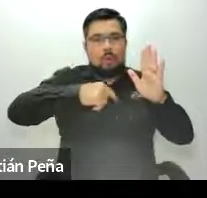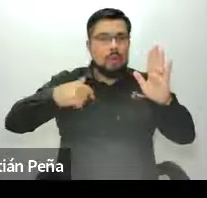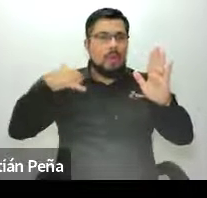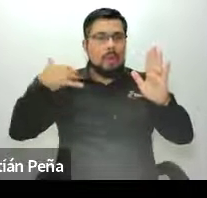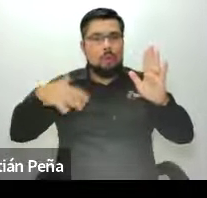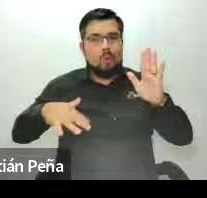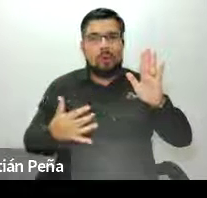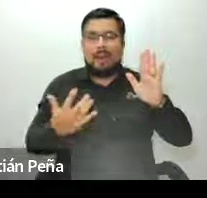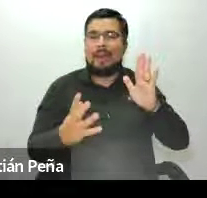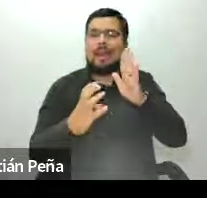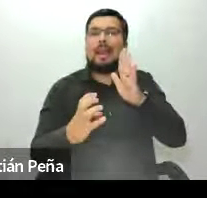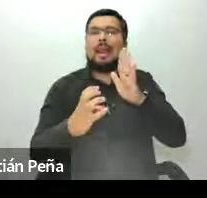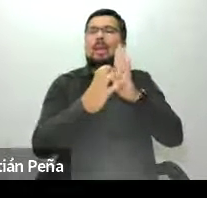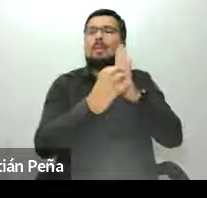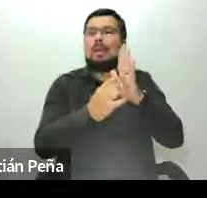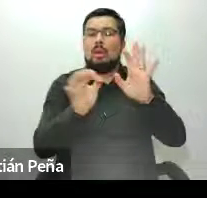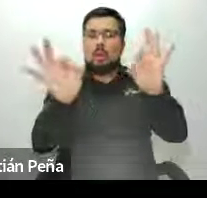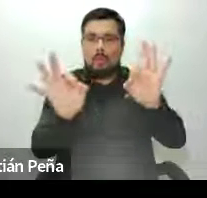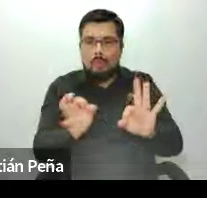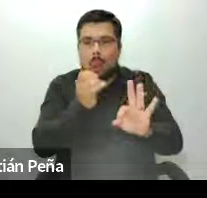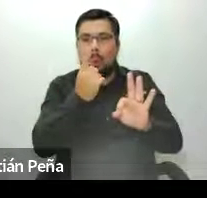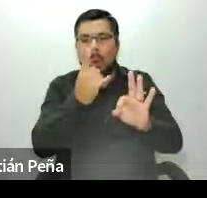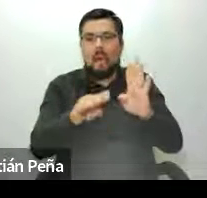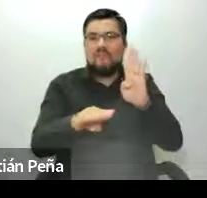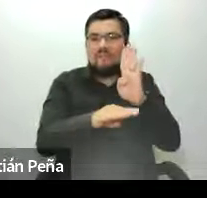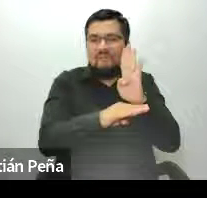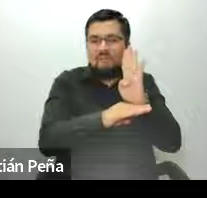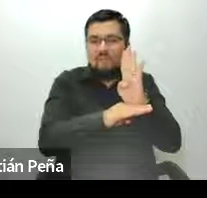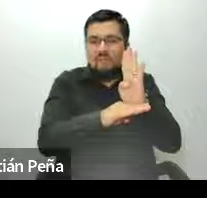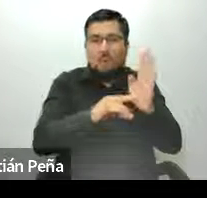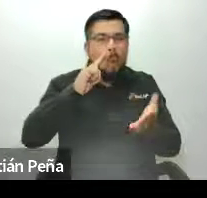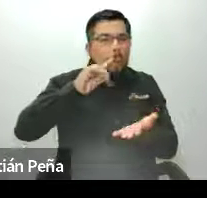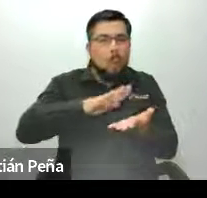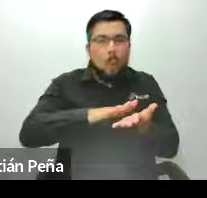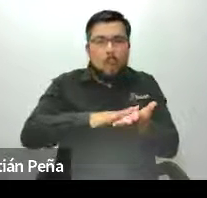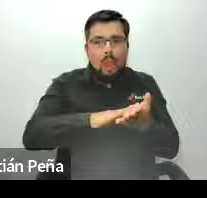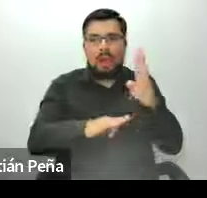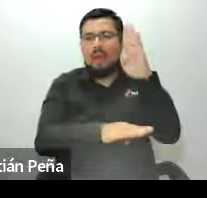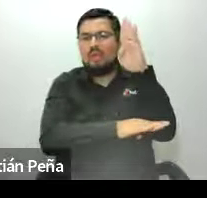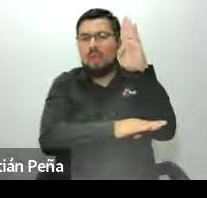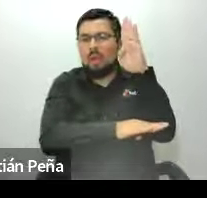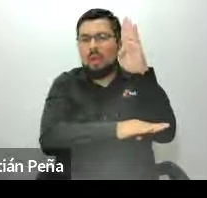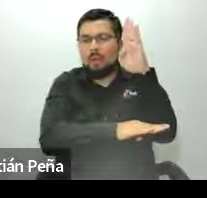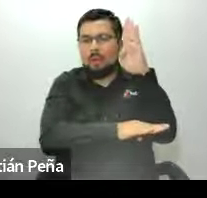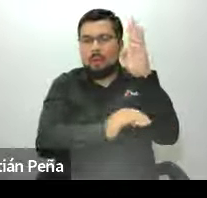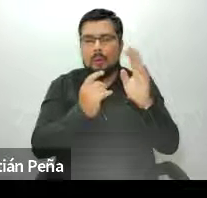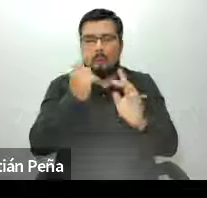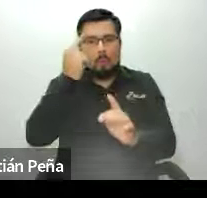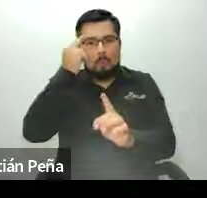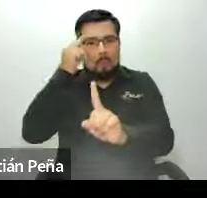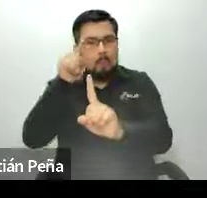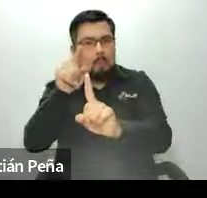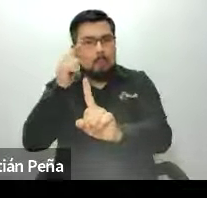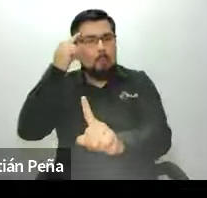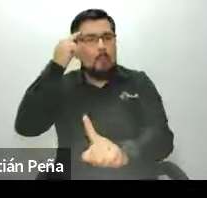se plantean los fundamentos con los cuales hemos pensado por qué un objetivo debería o no ser